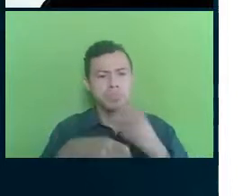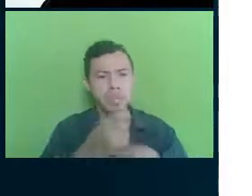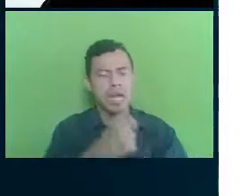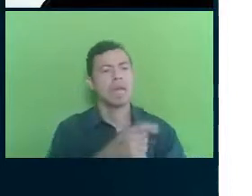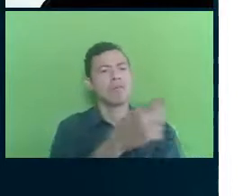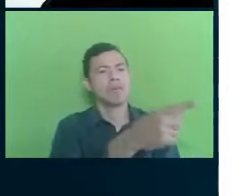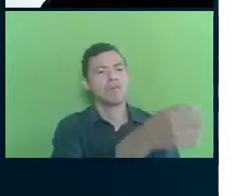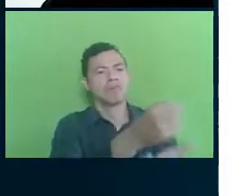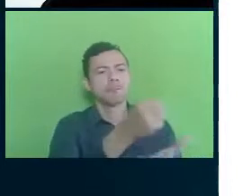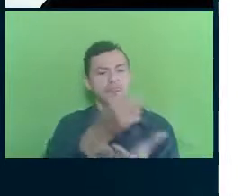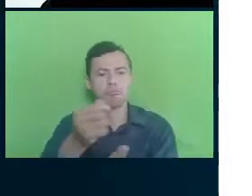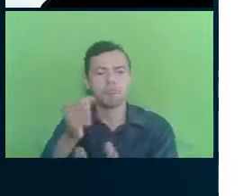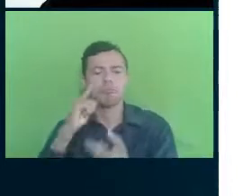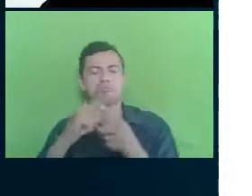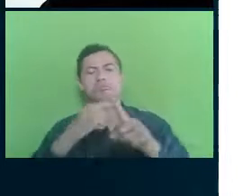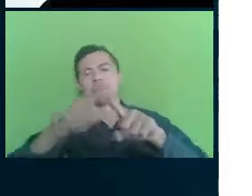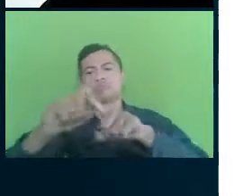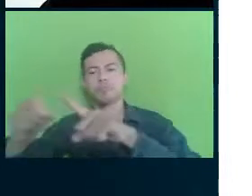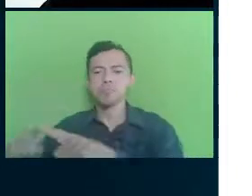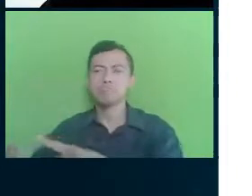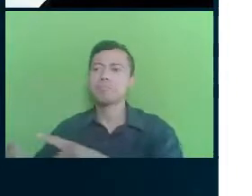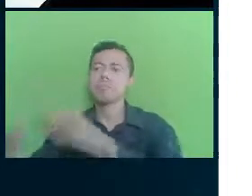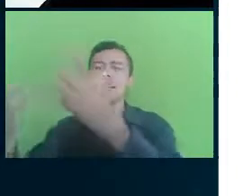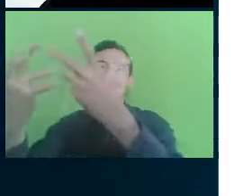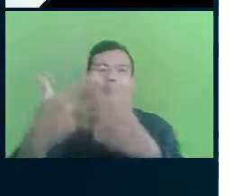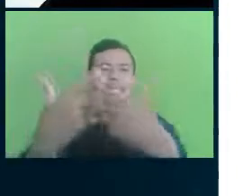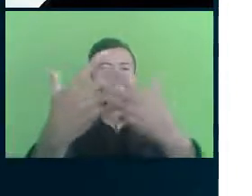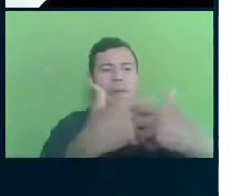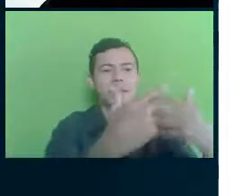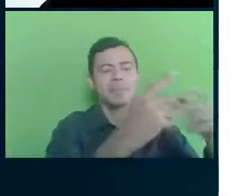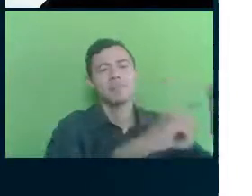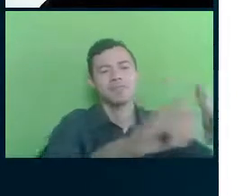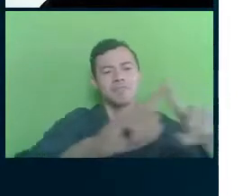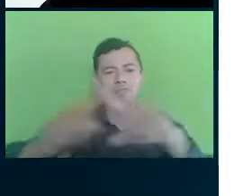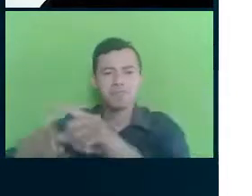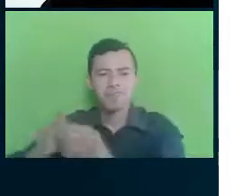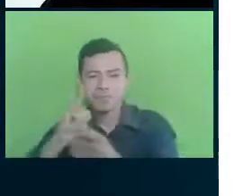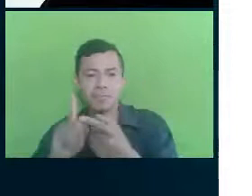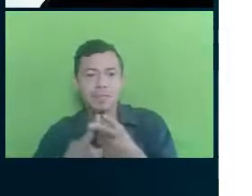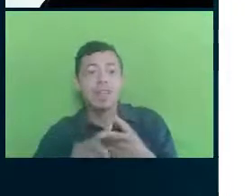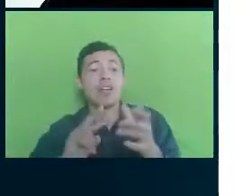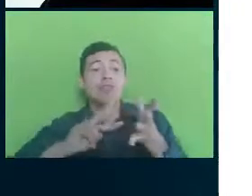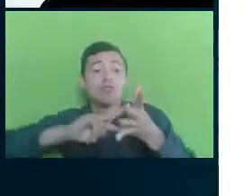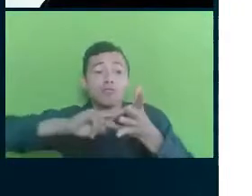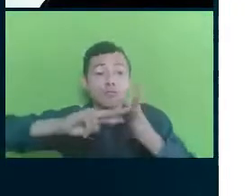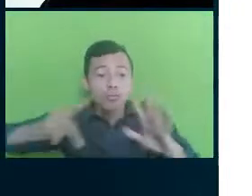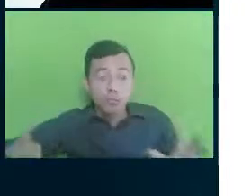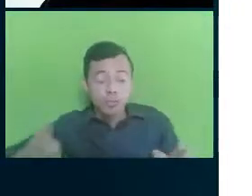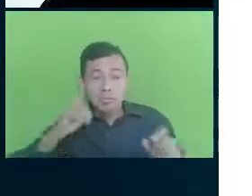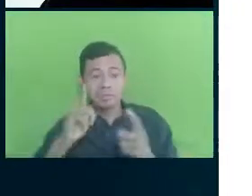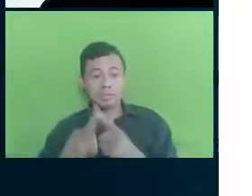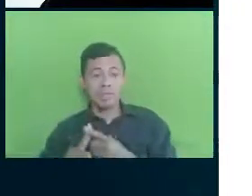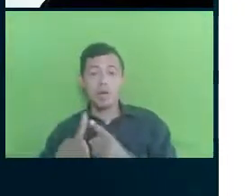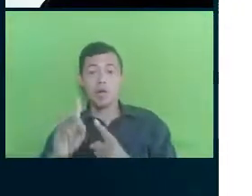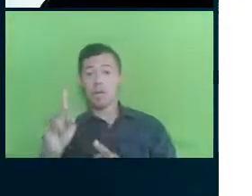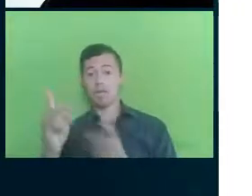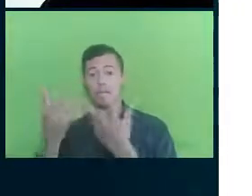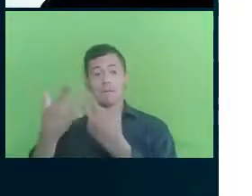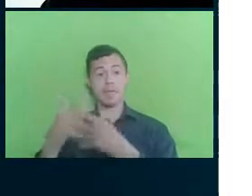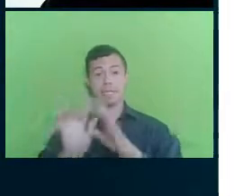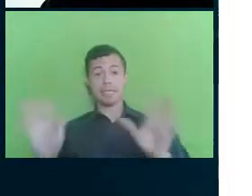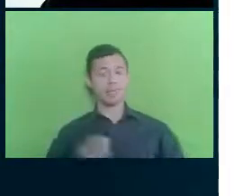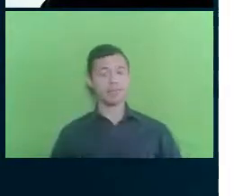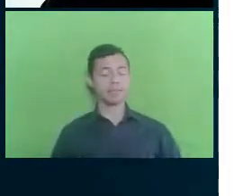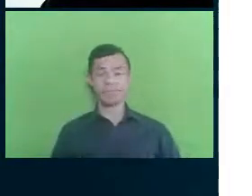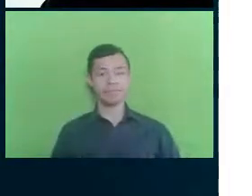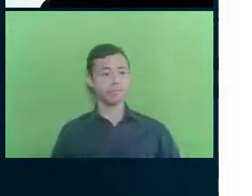ganancias a través de las diferentes industrias. Esto no es una tecnología que genere un impacto en una única industria, y ya lo